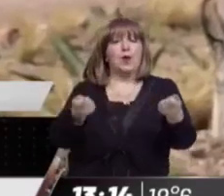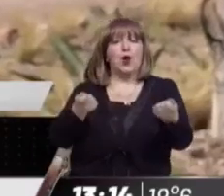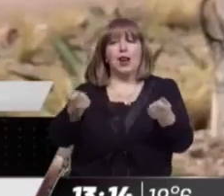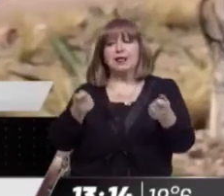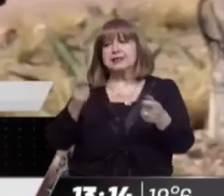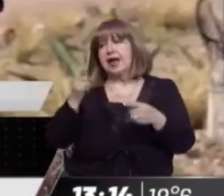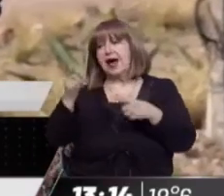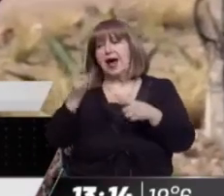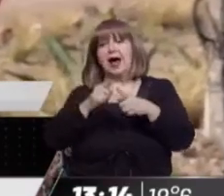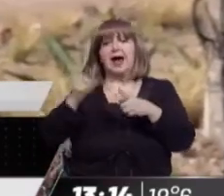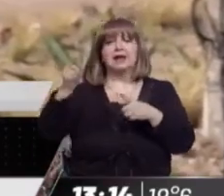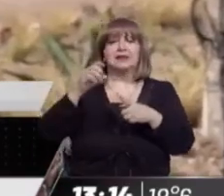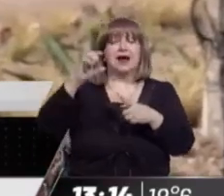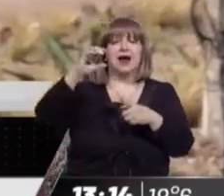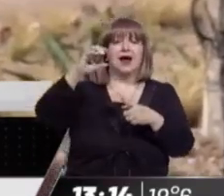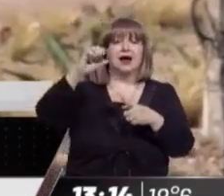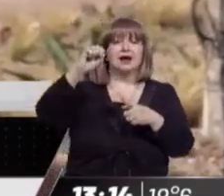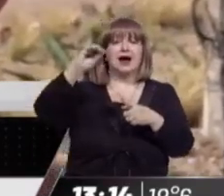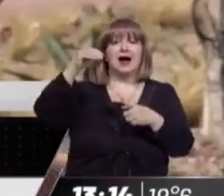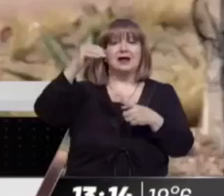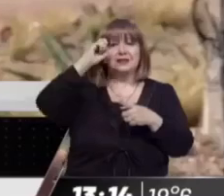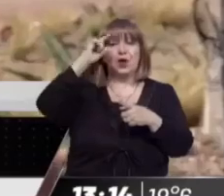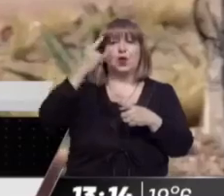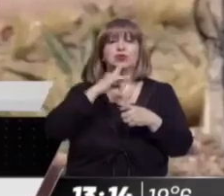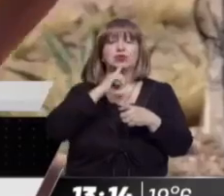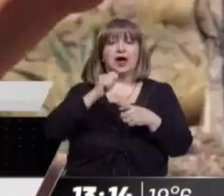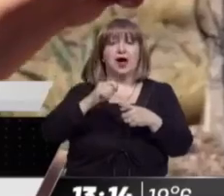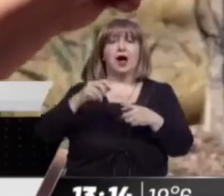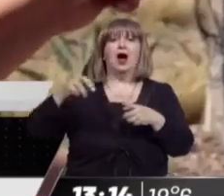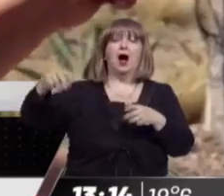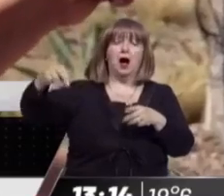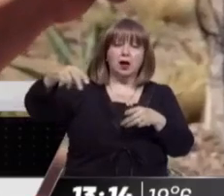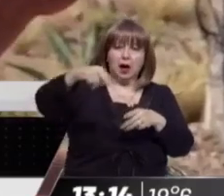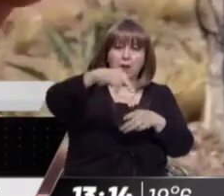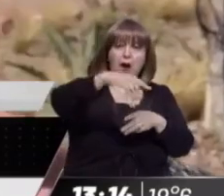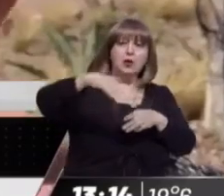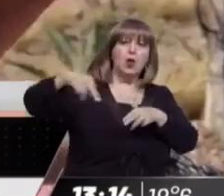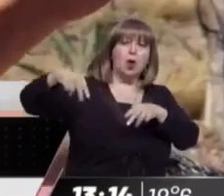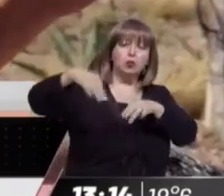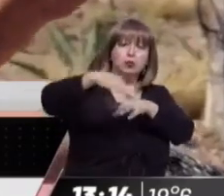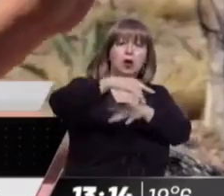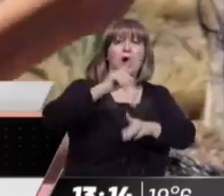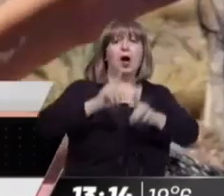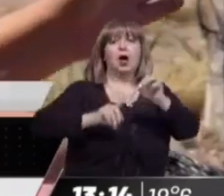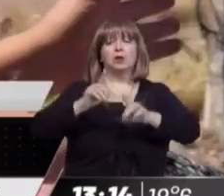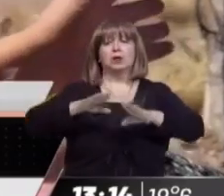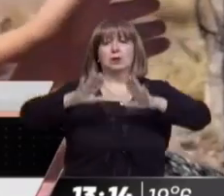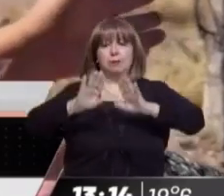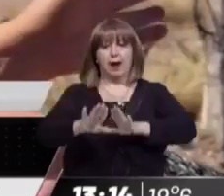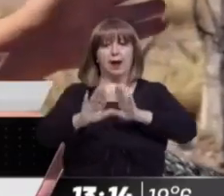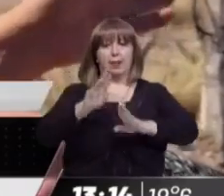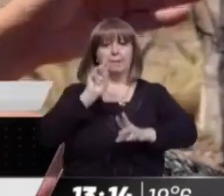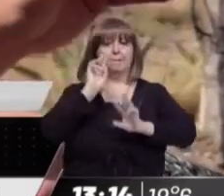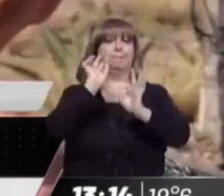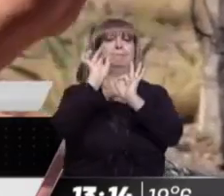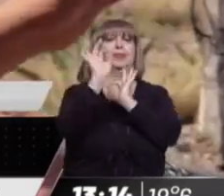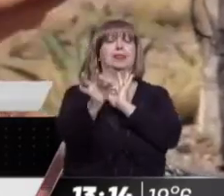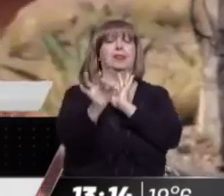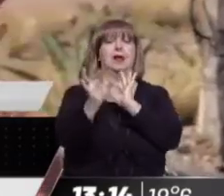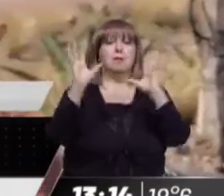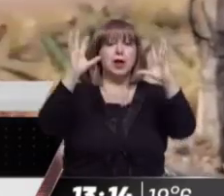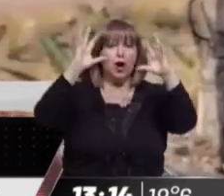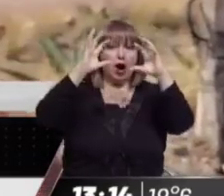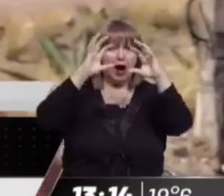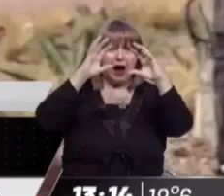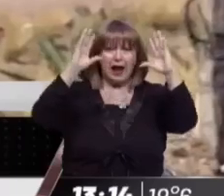hasta cacheuta por la orilla de la ruta cruzando la ruta hay gente que se para porque los ve pero de noche